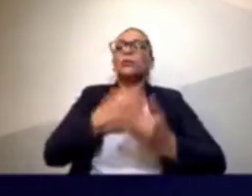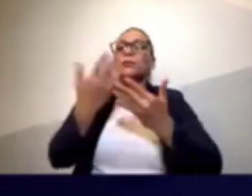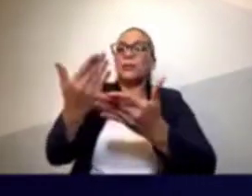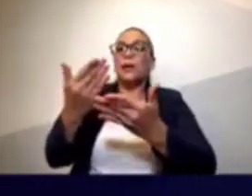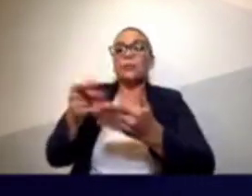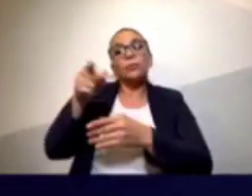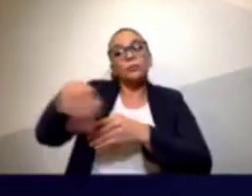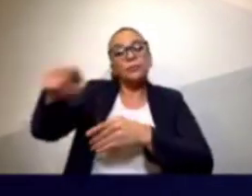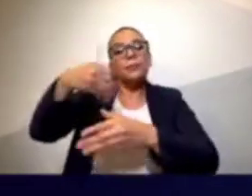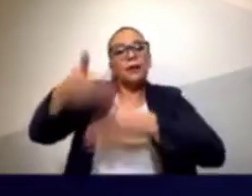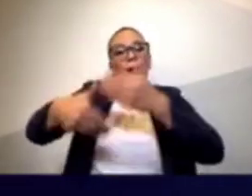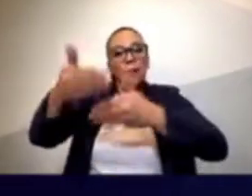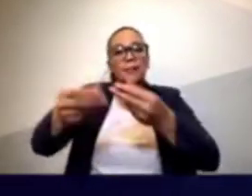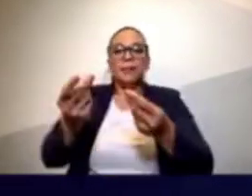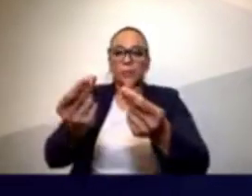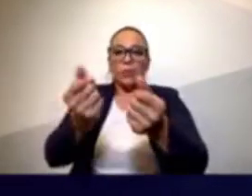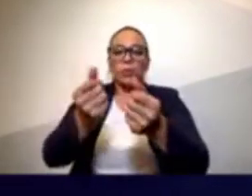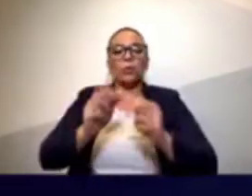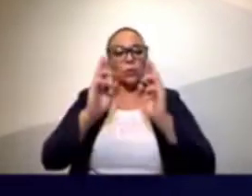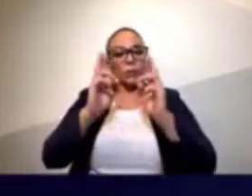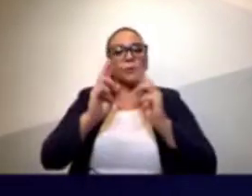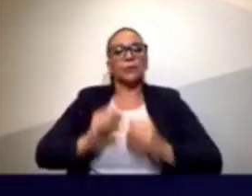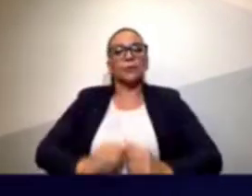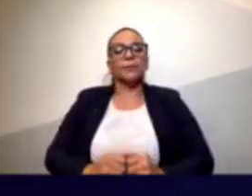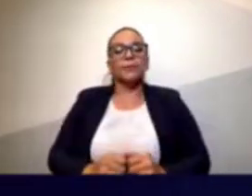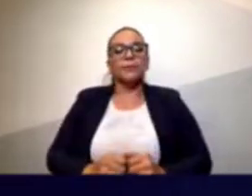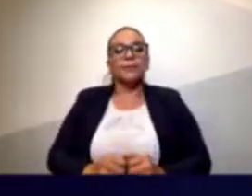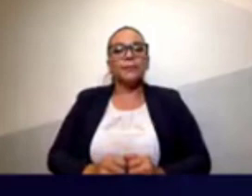avance relativamente pronto.